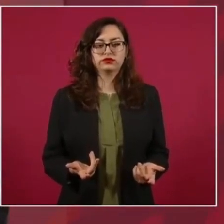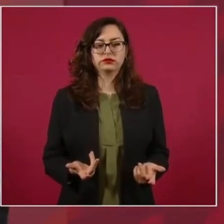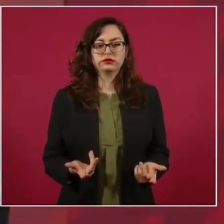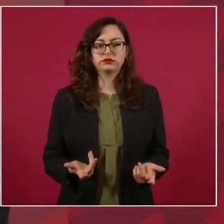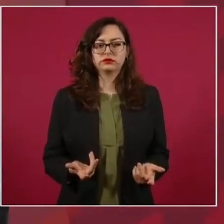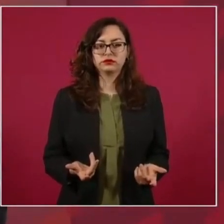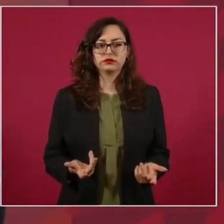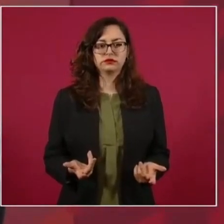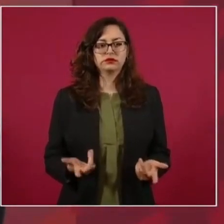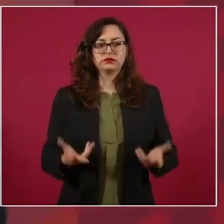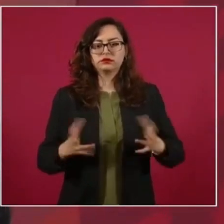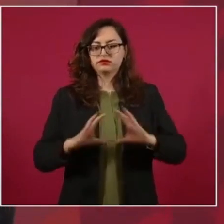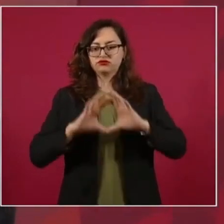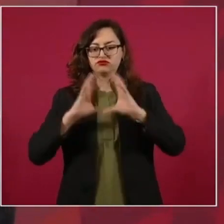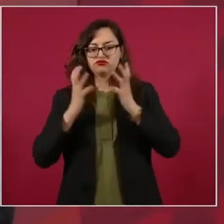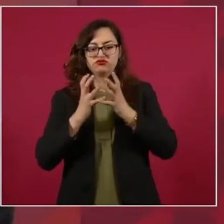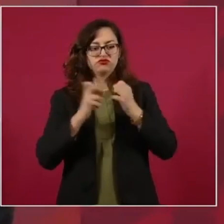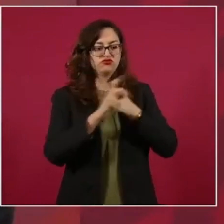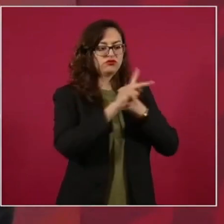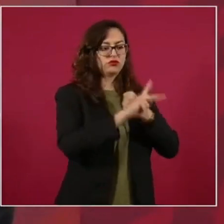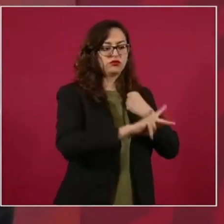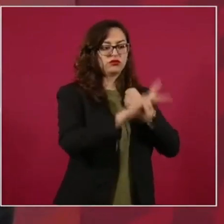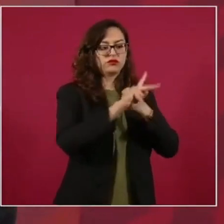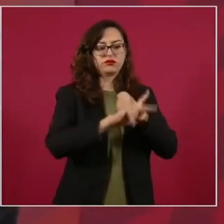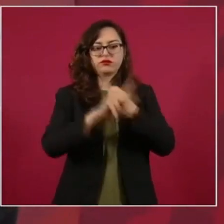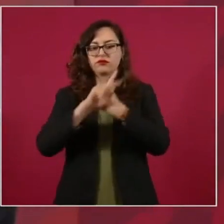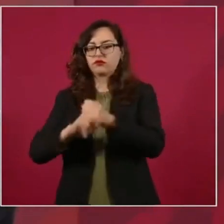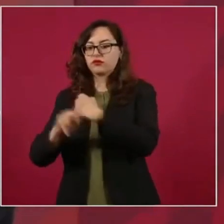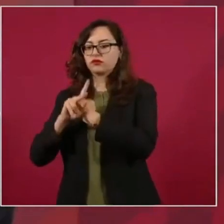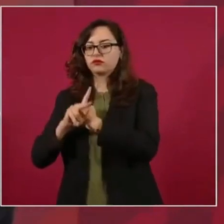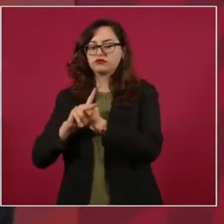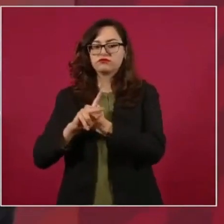casi todos los pueblos del mundo, la inflación